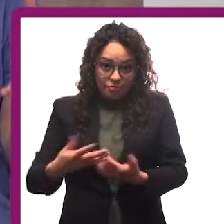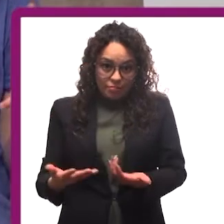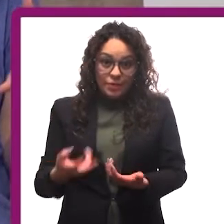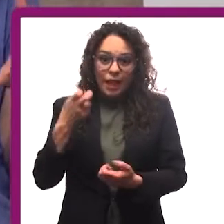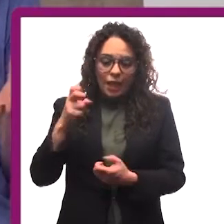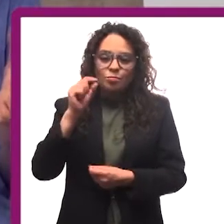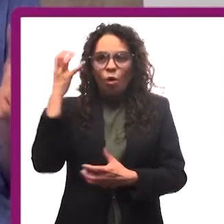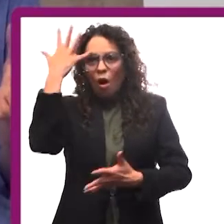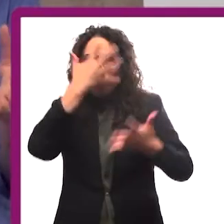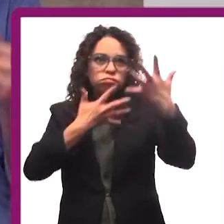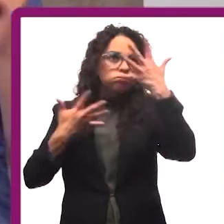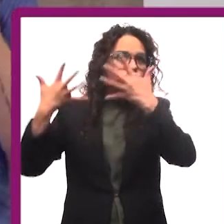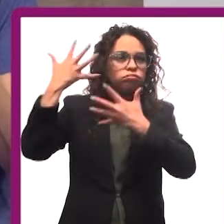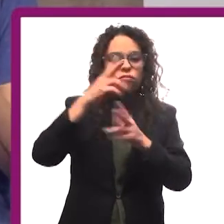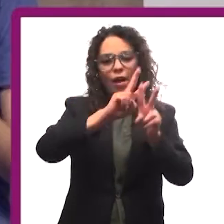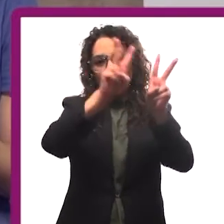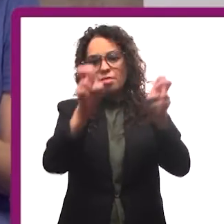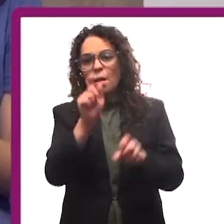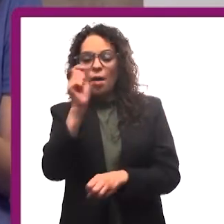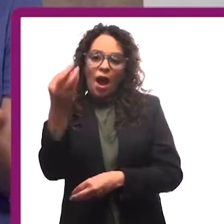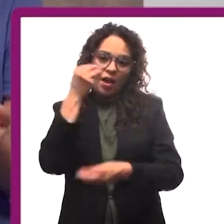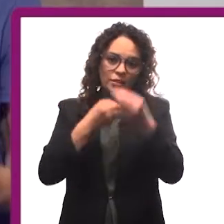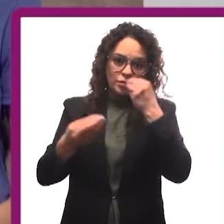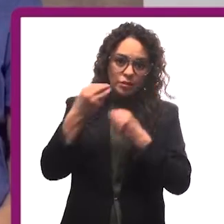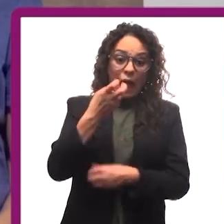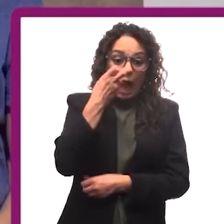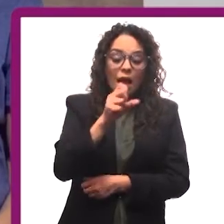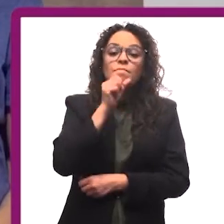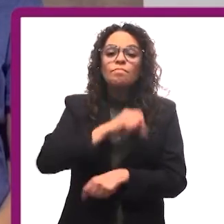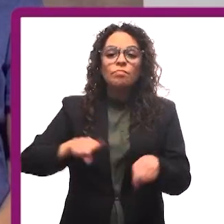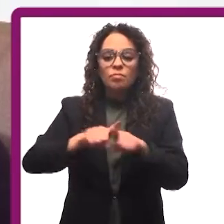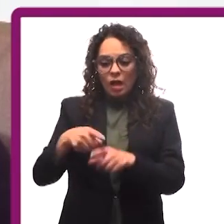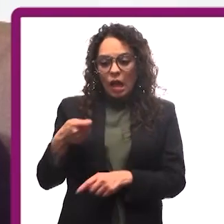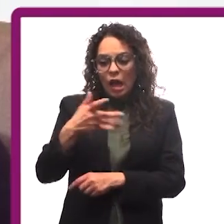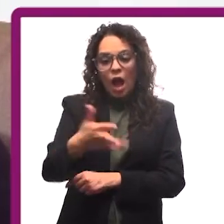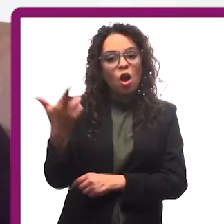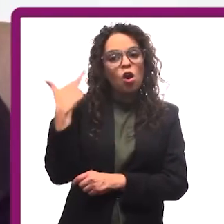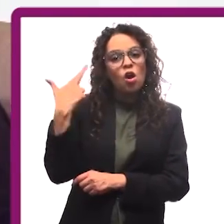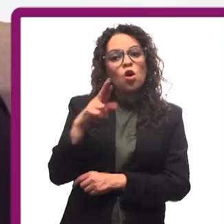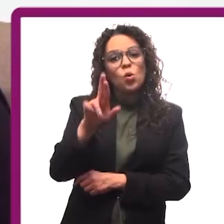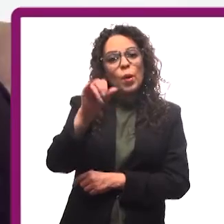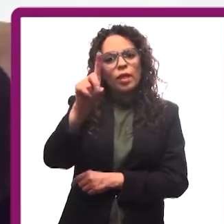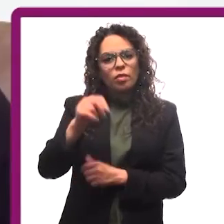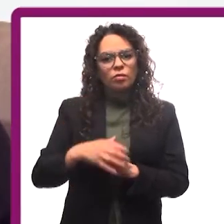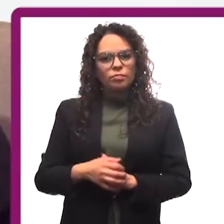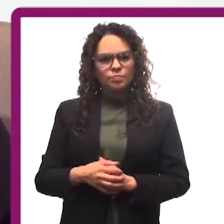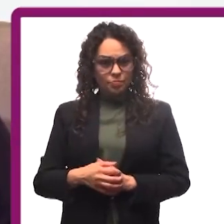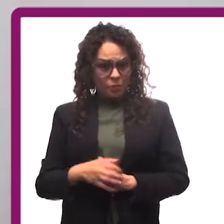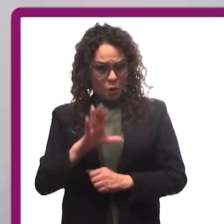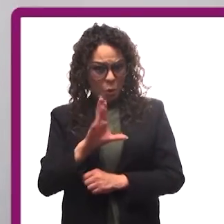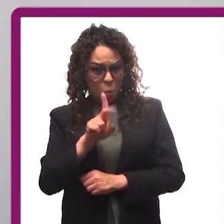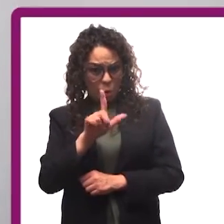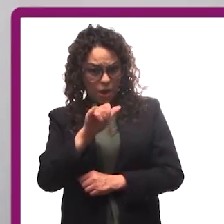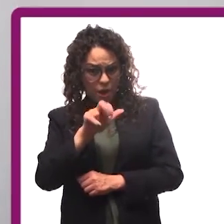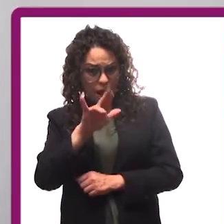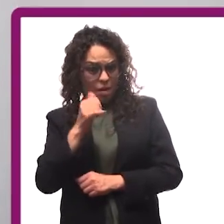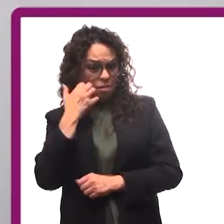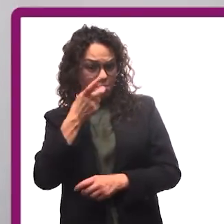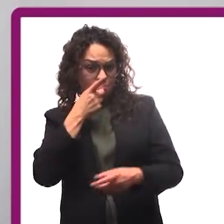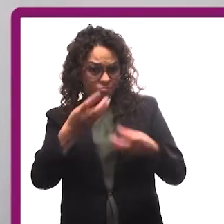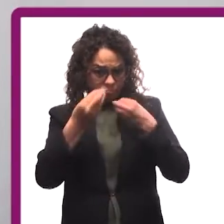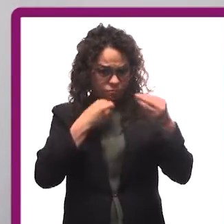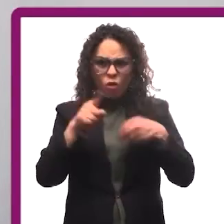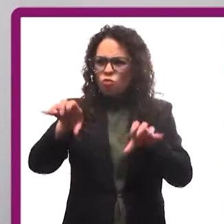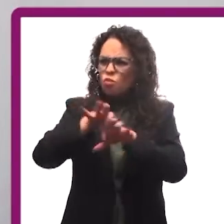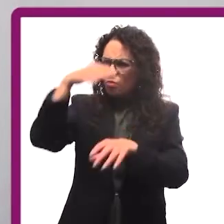una confusión culinaria. Esto también es ruido. Culinaria. ¿Y cómo sabes todo esto? Es que justo ahora